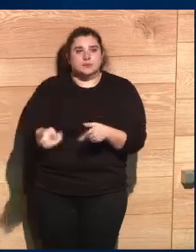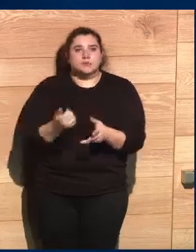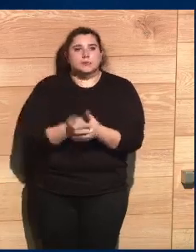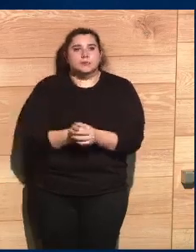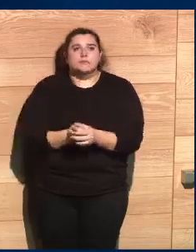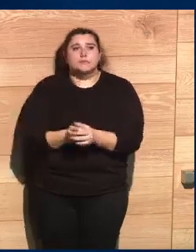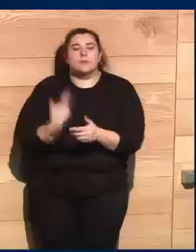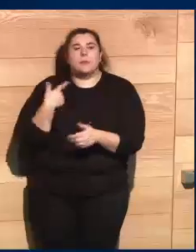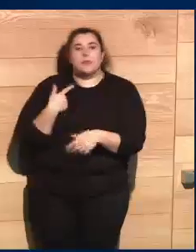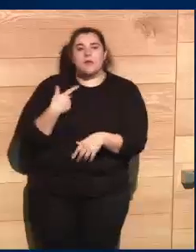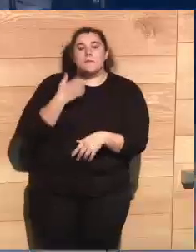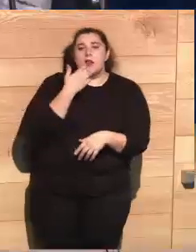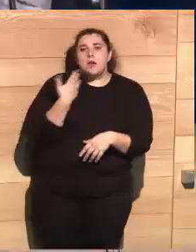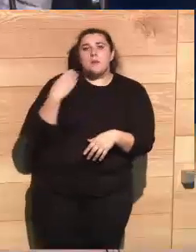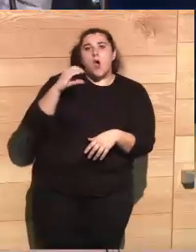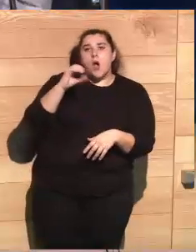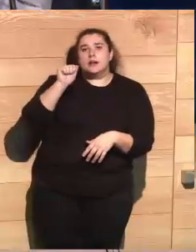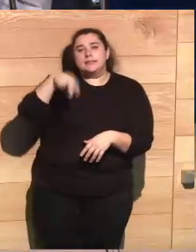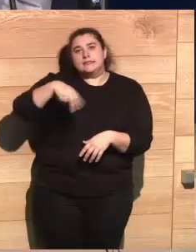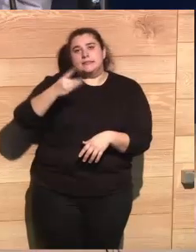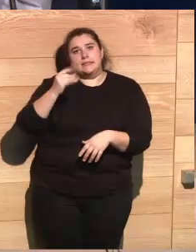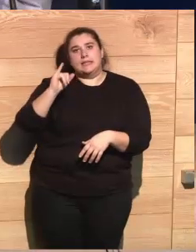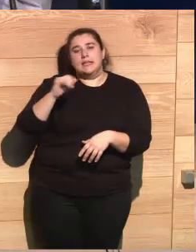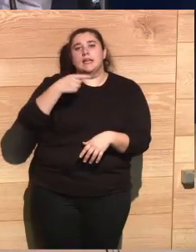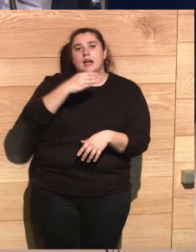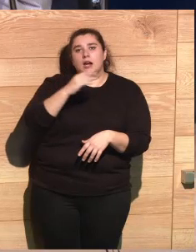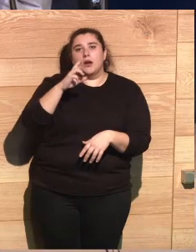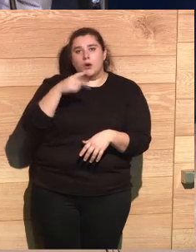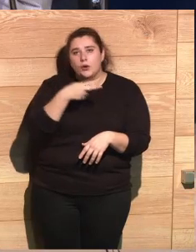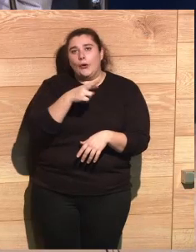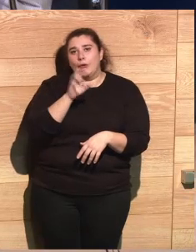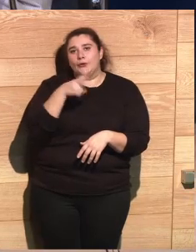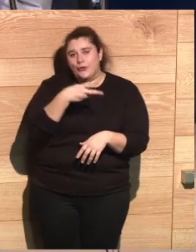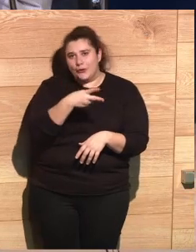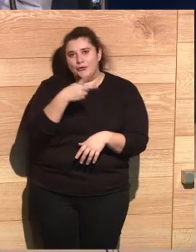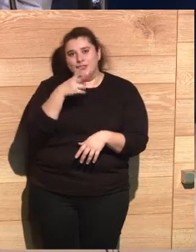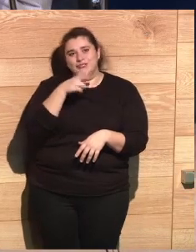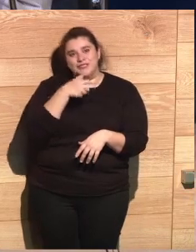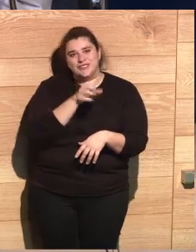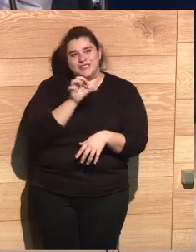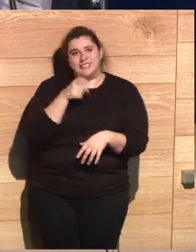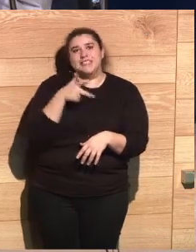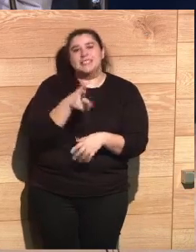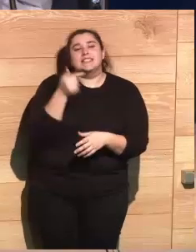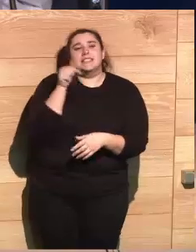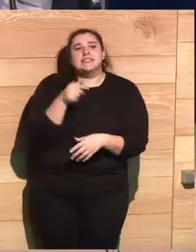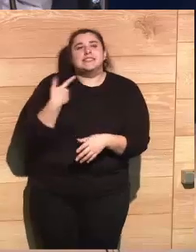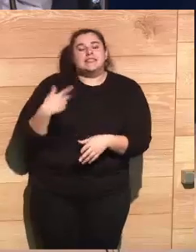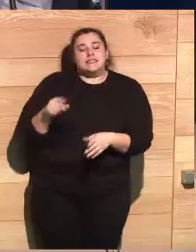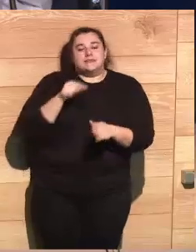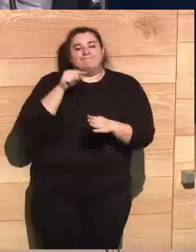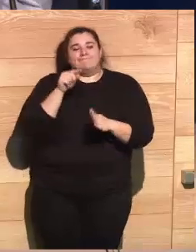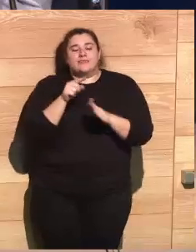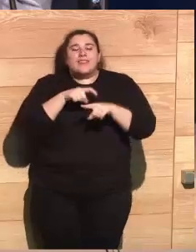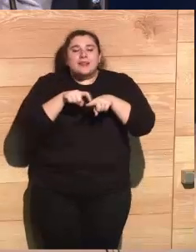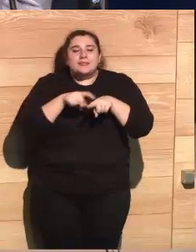entonces discutíamos si el Candy Crush era esta segunda categoría. Sí, y yo creo que no es esa segunda categoría,